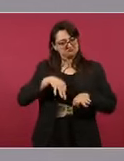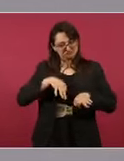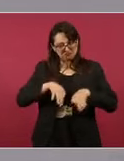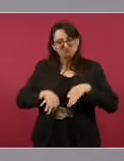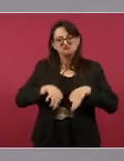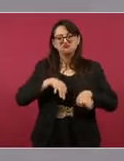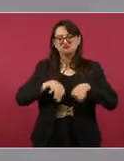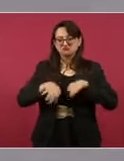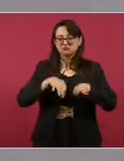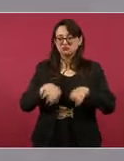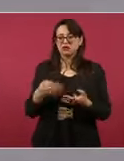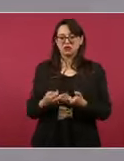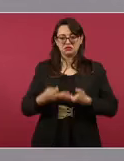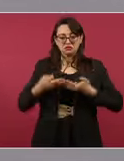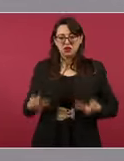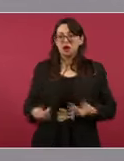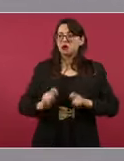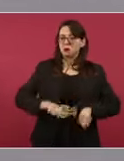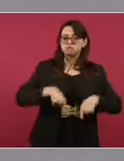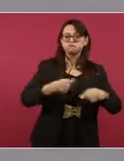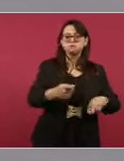el reparto agrario.